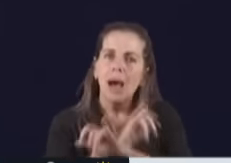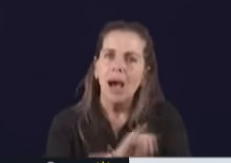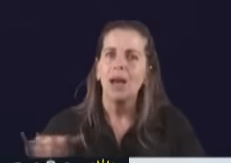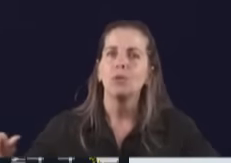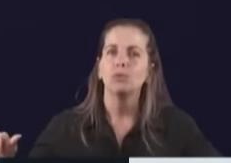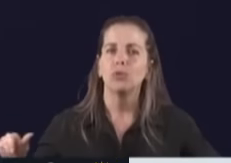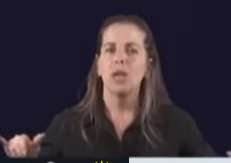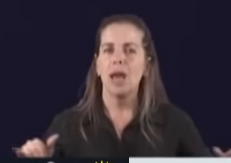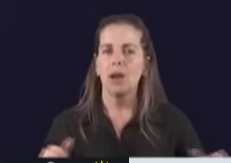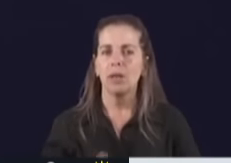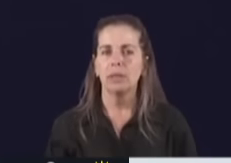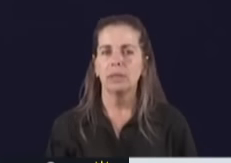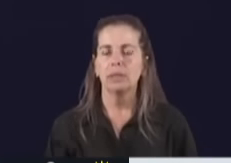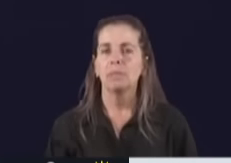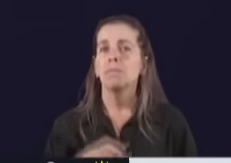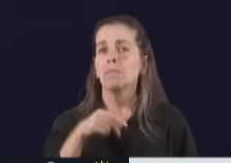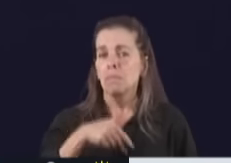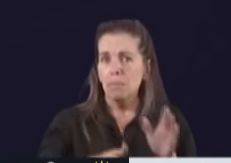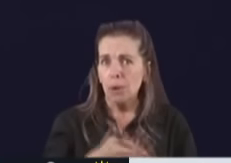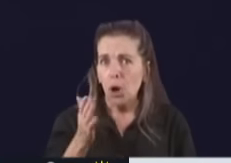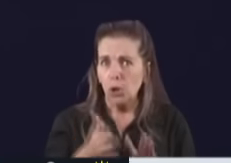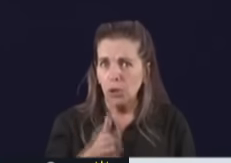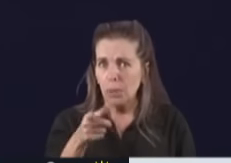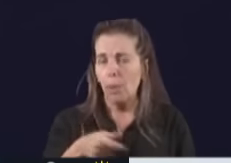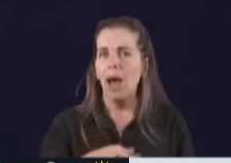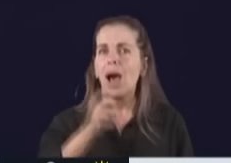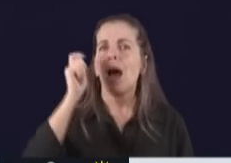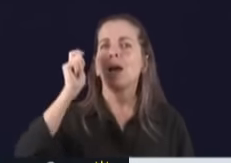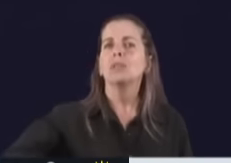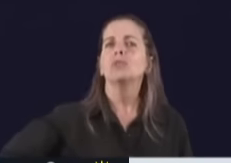AVE subastará una Ferrari